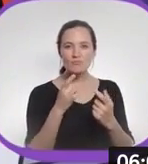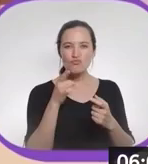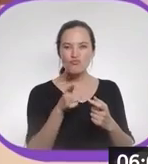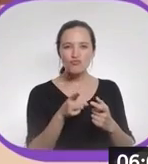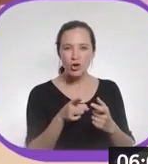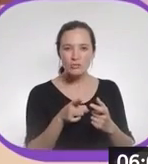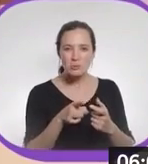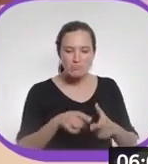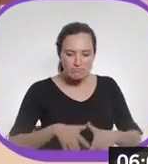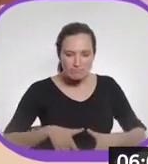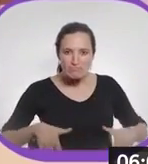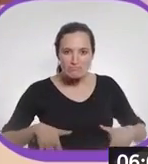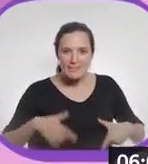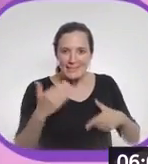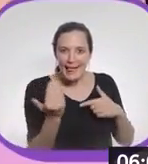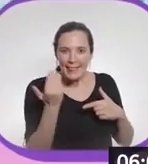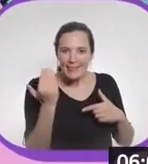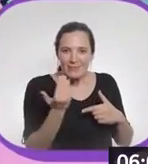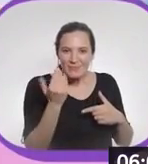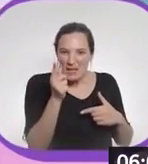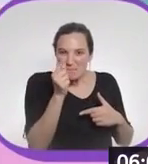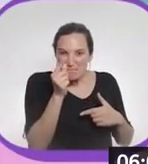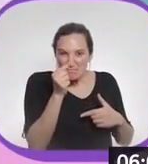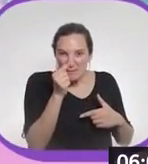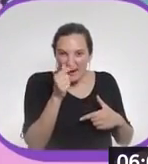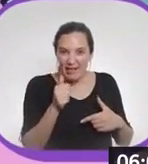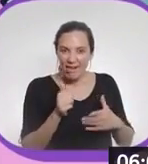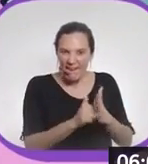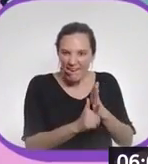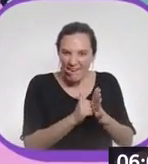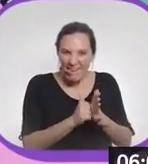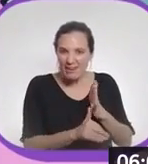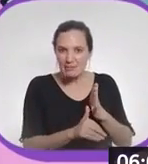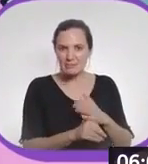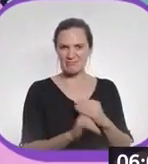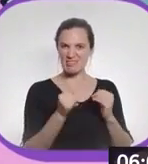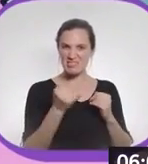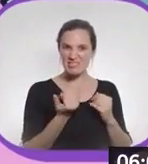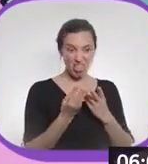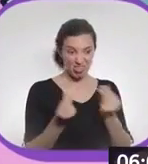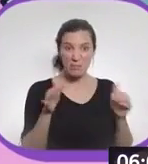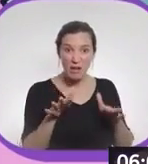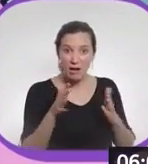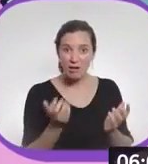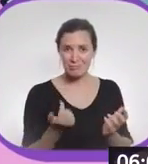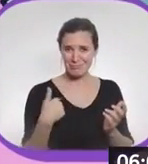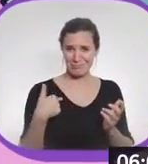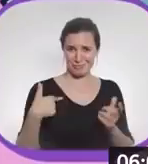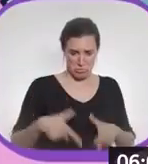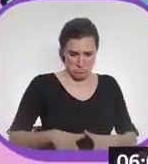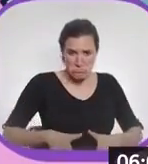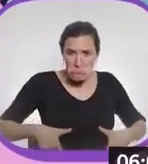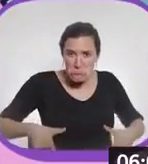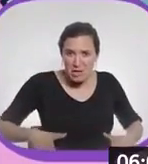Deseo que uses un pañal de lija. Super irritación. ¿Sí? ¿Termina todo?